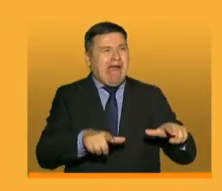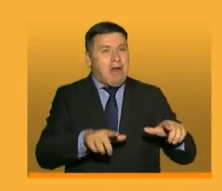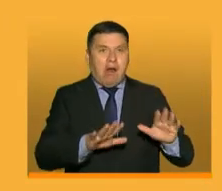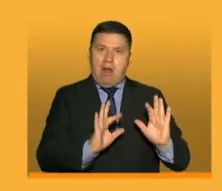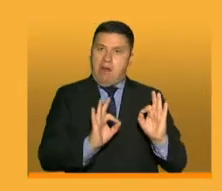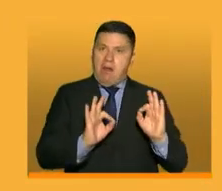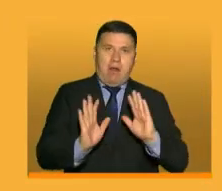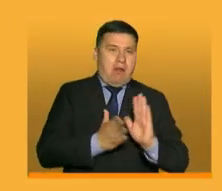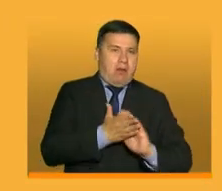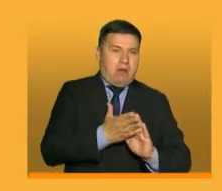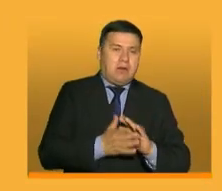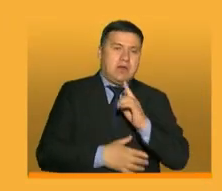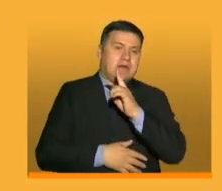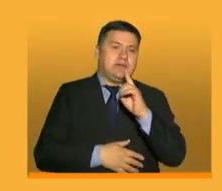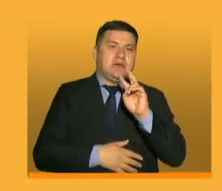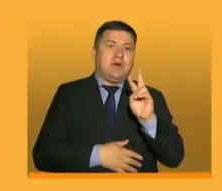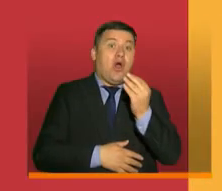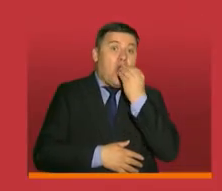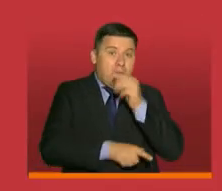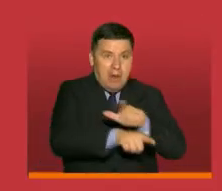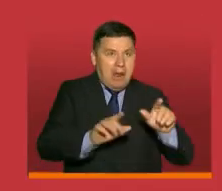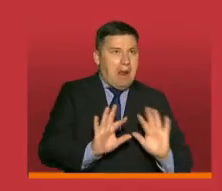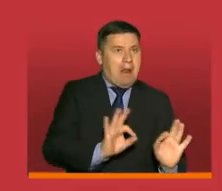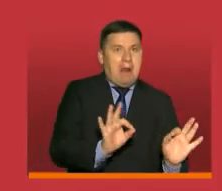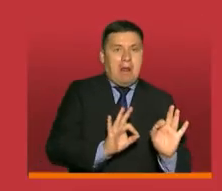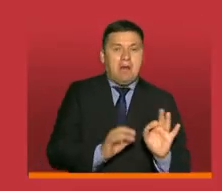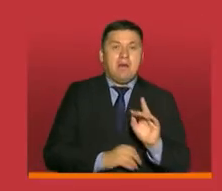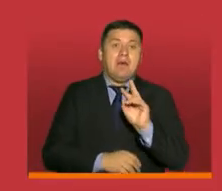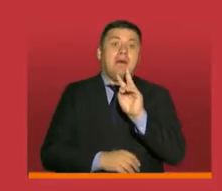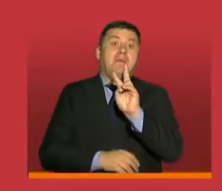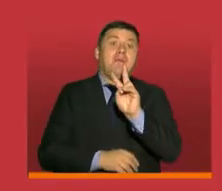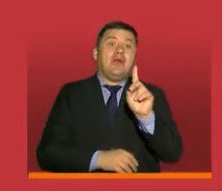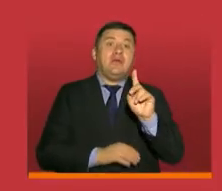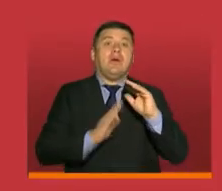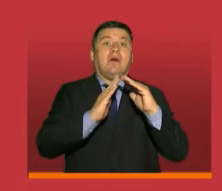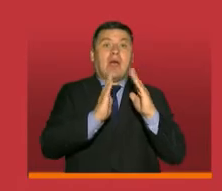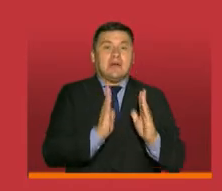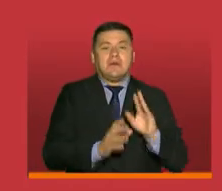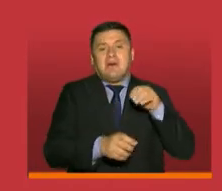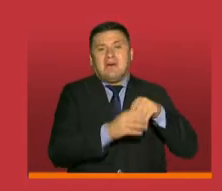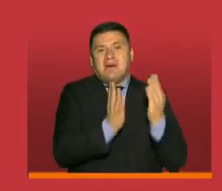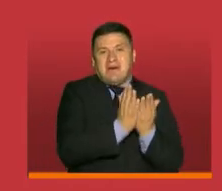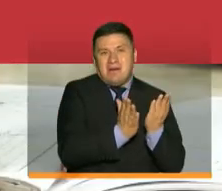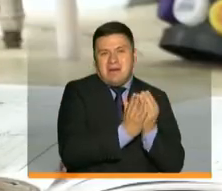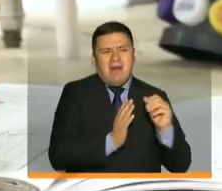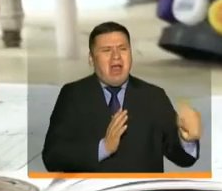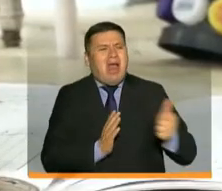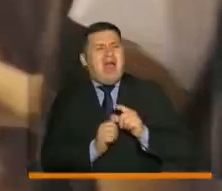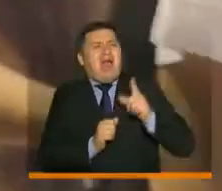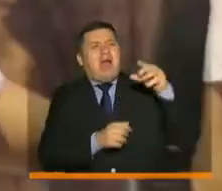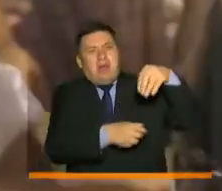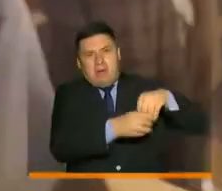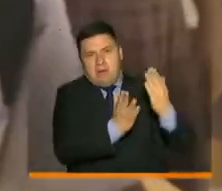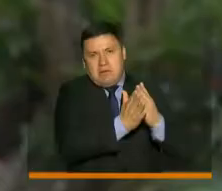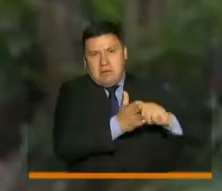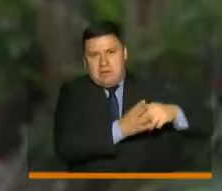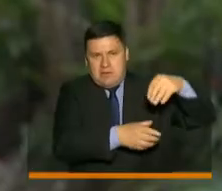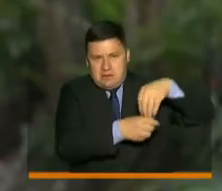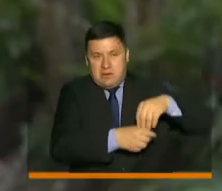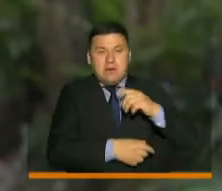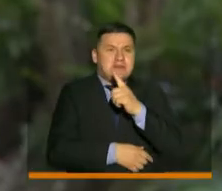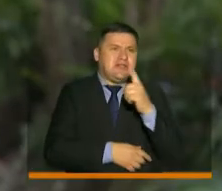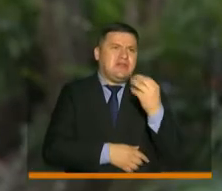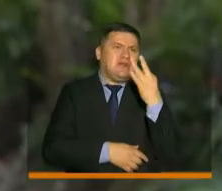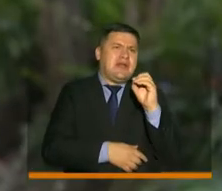básico, 121 comedores escolares y 21 residencias. Y seguiremos avanzando para beneficiar a 130 mil